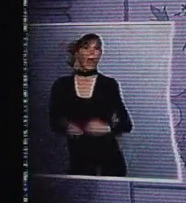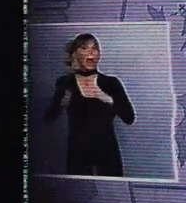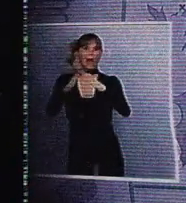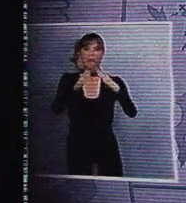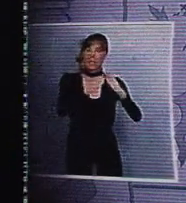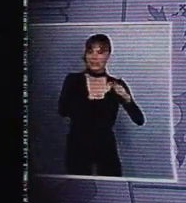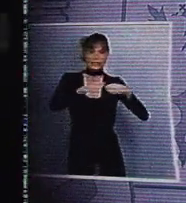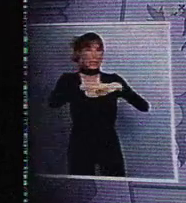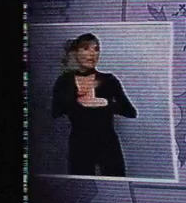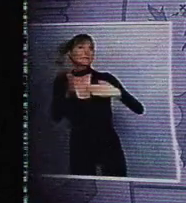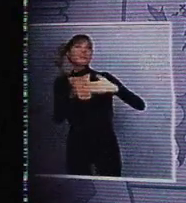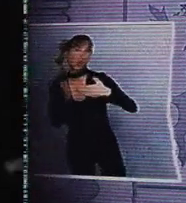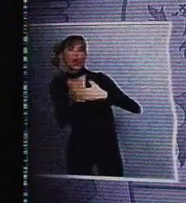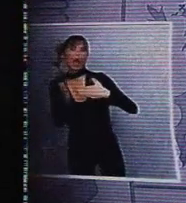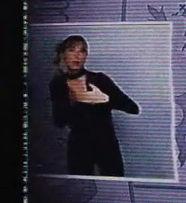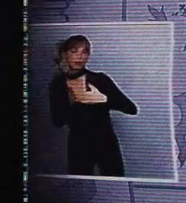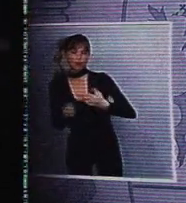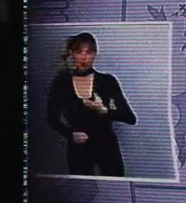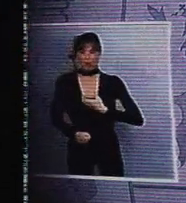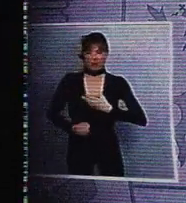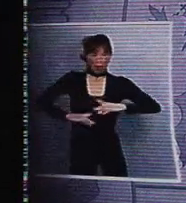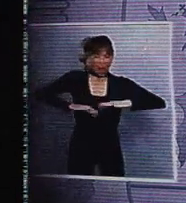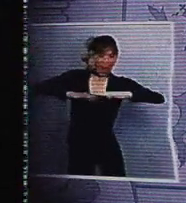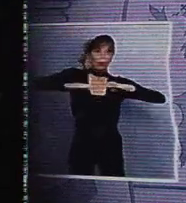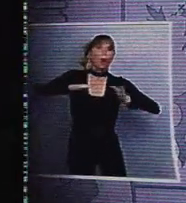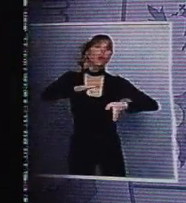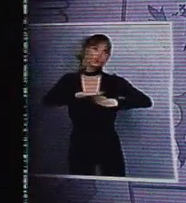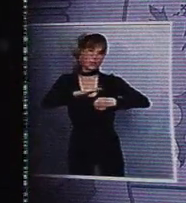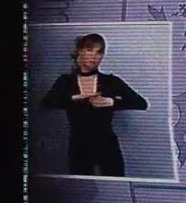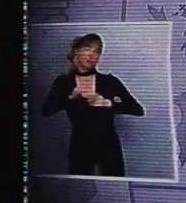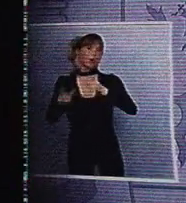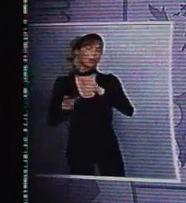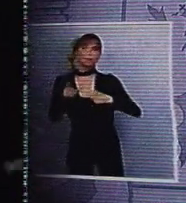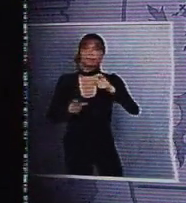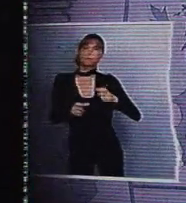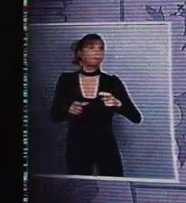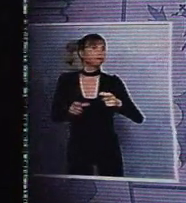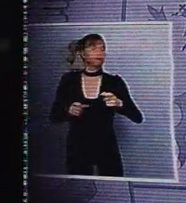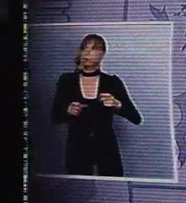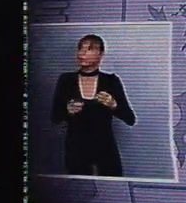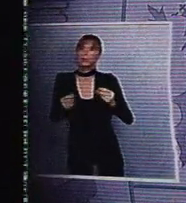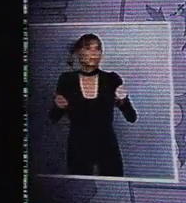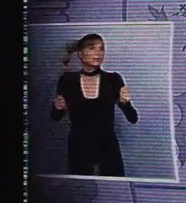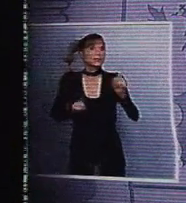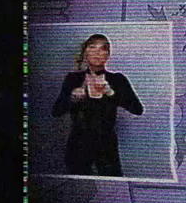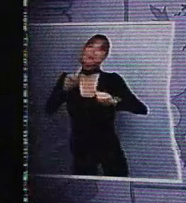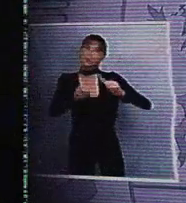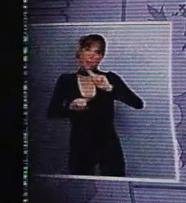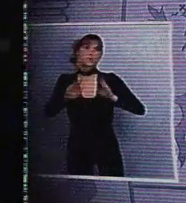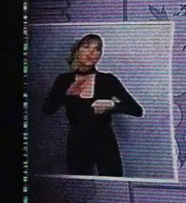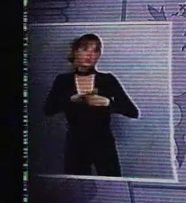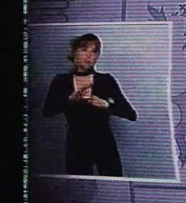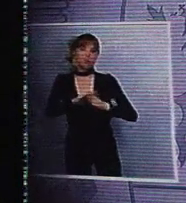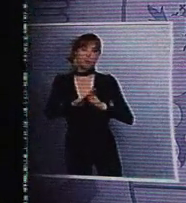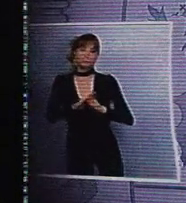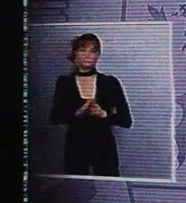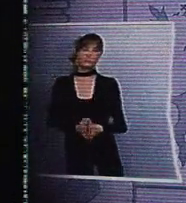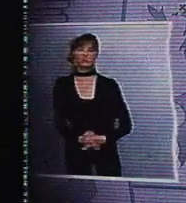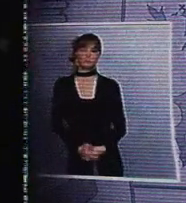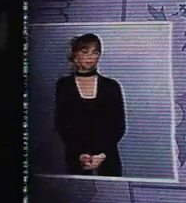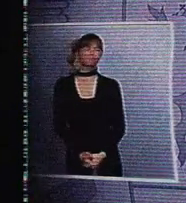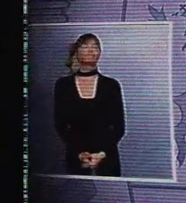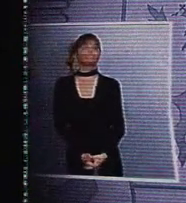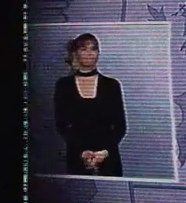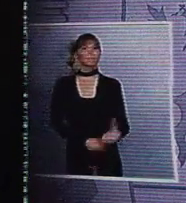permanecían en sus cuarteles no por falta de capacidad sino porque el gobierno en su infinita arrogancia e